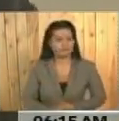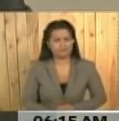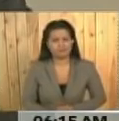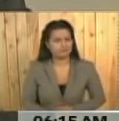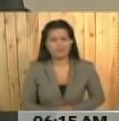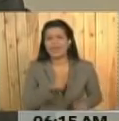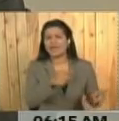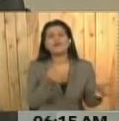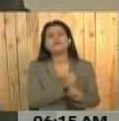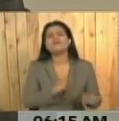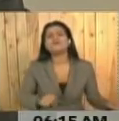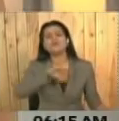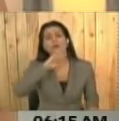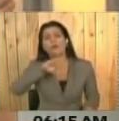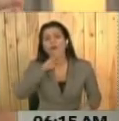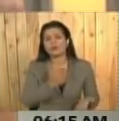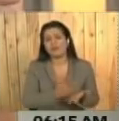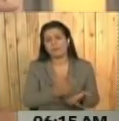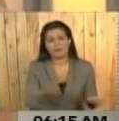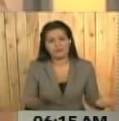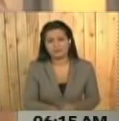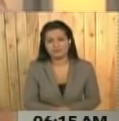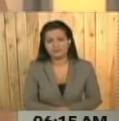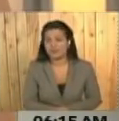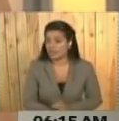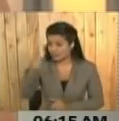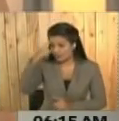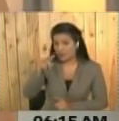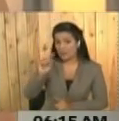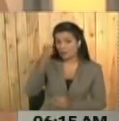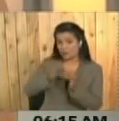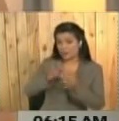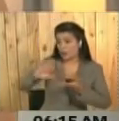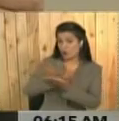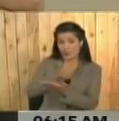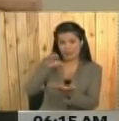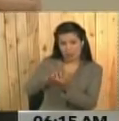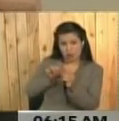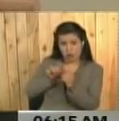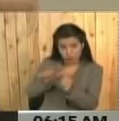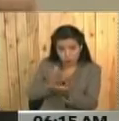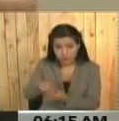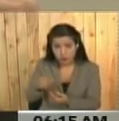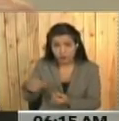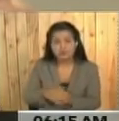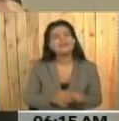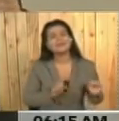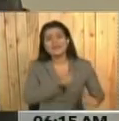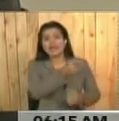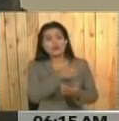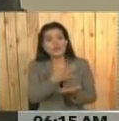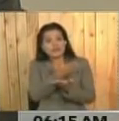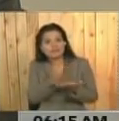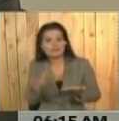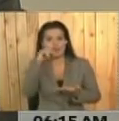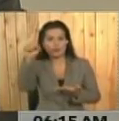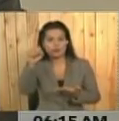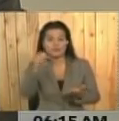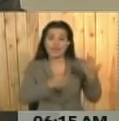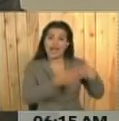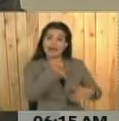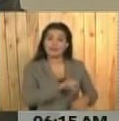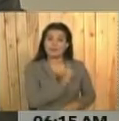a volver a fracasar es decir que el golpe de estado que se anunció el primero de septiembre no es que es continuado nosotros lo lo declaramos en su momento que el primero de